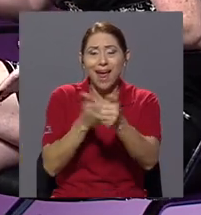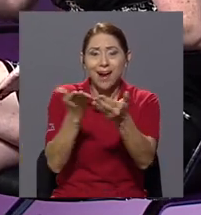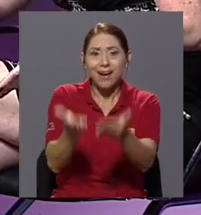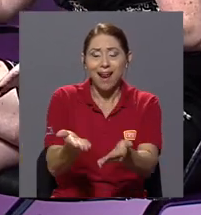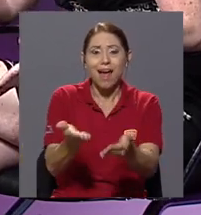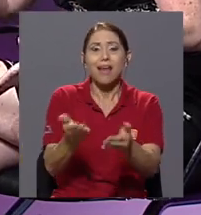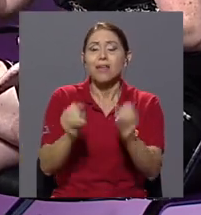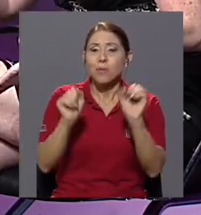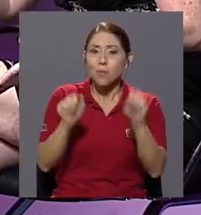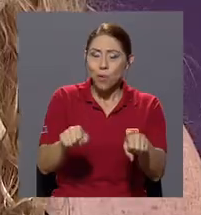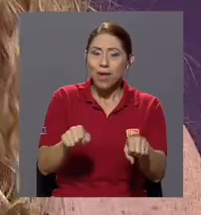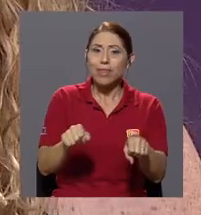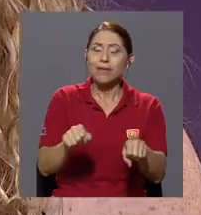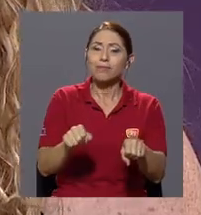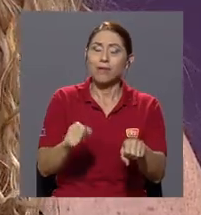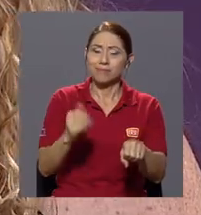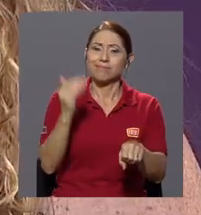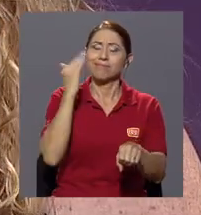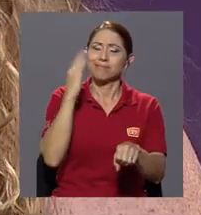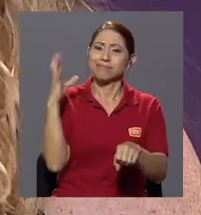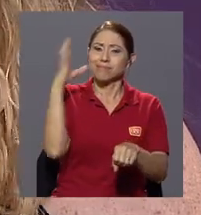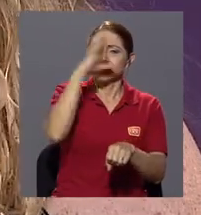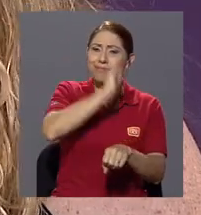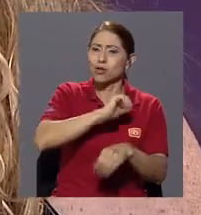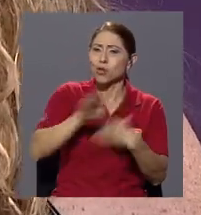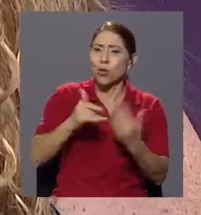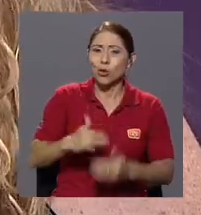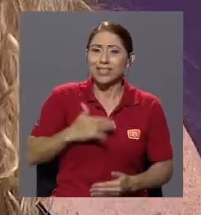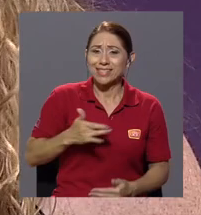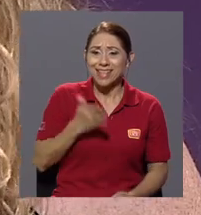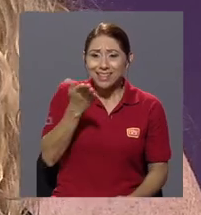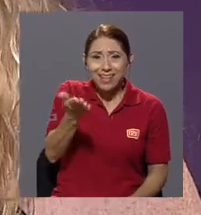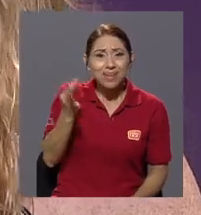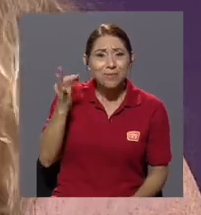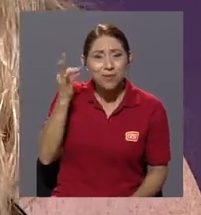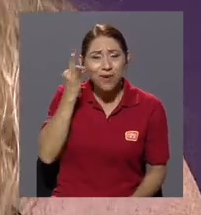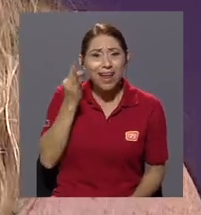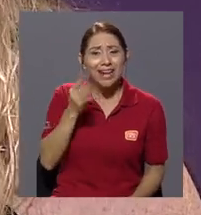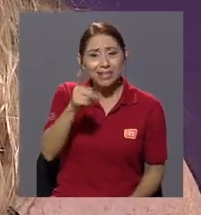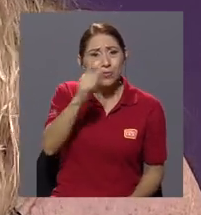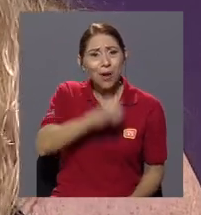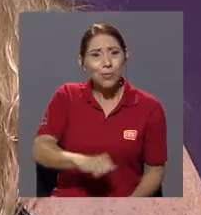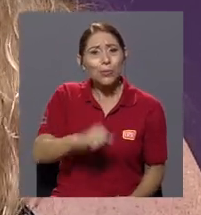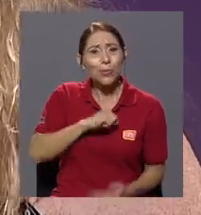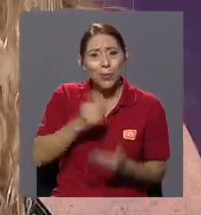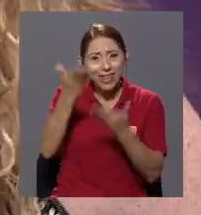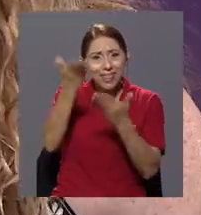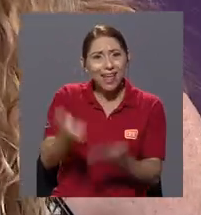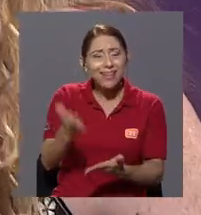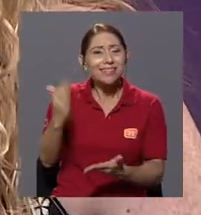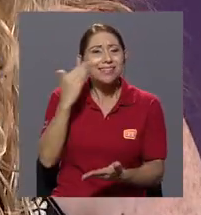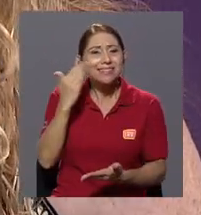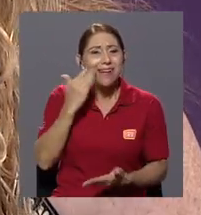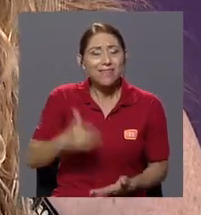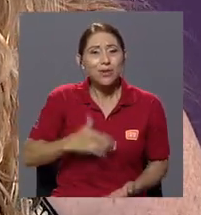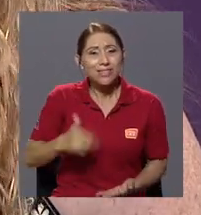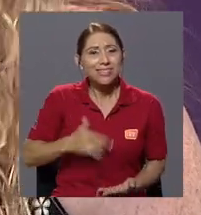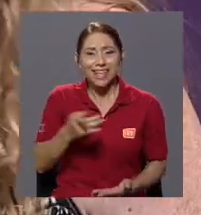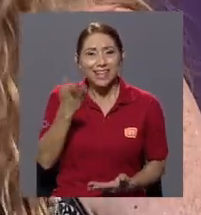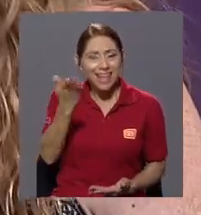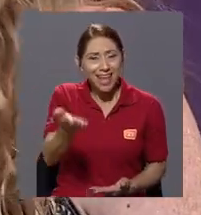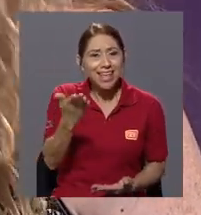verdad y valorar todo lo que se siente e irá en ella es una autoridad ella ella sabe lo que se siente